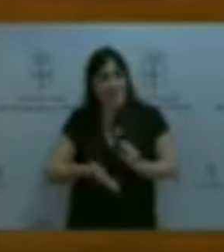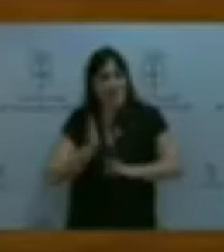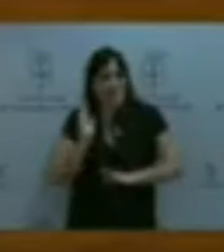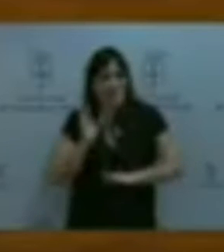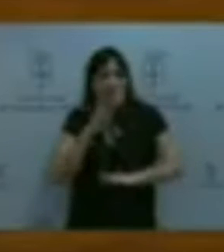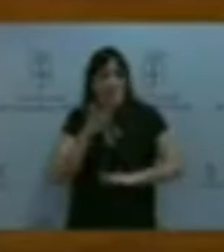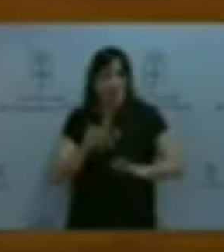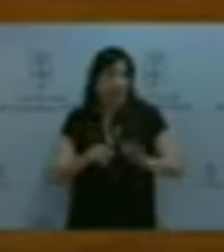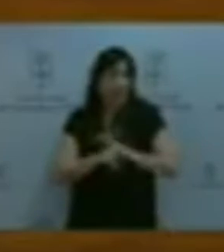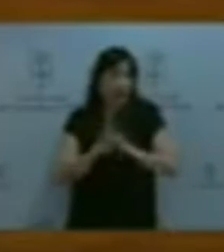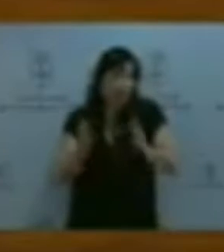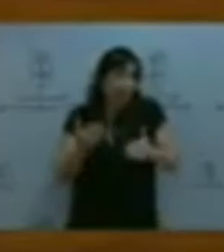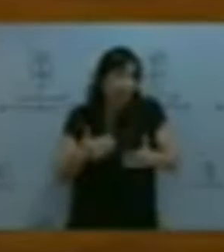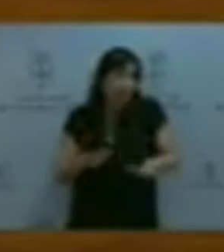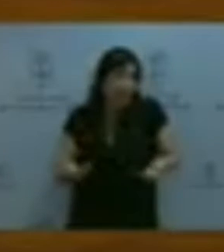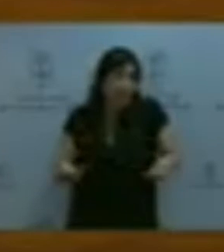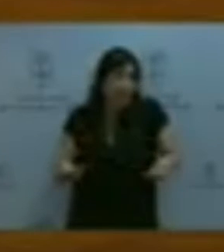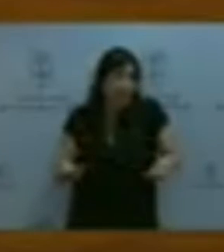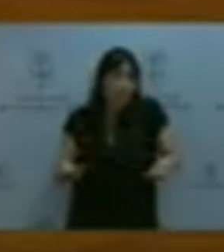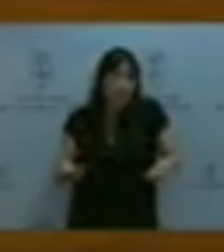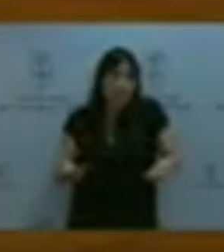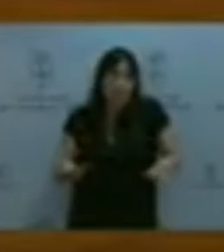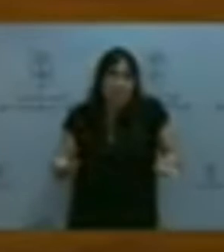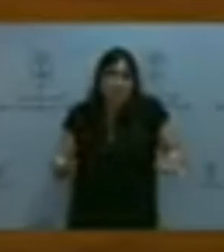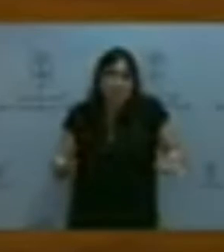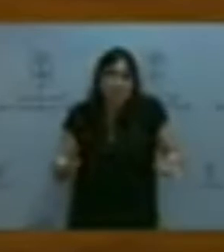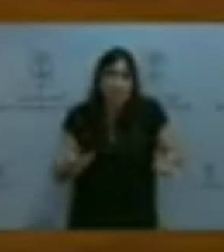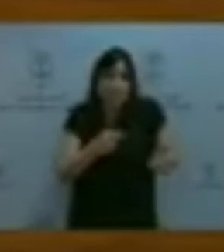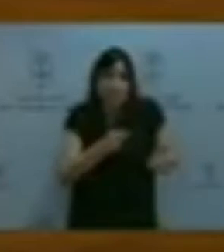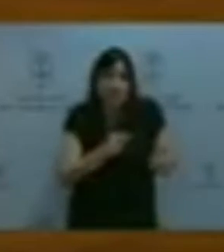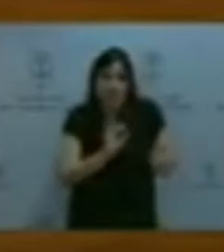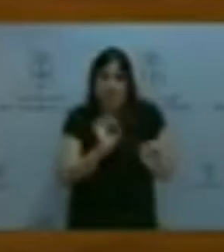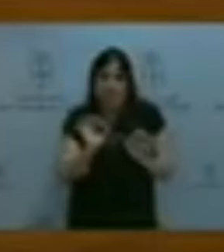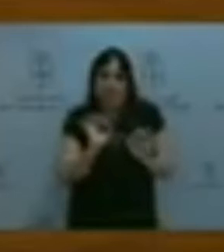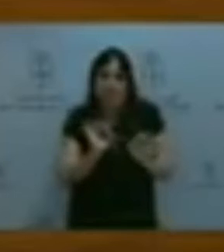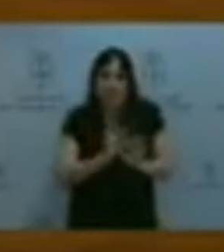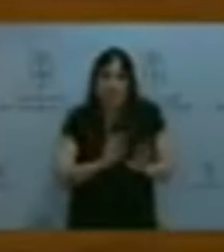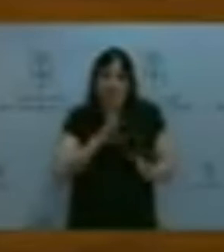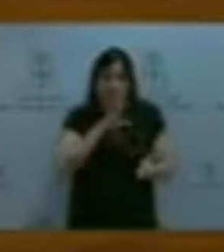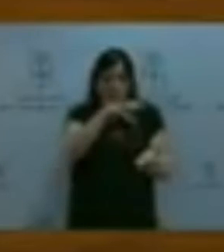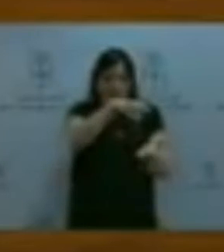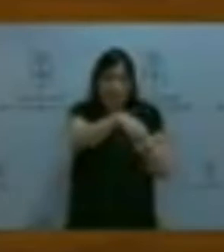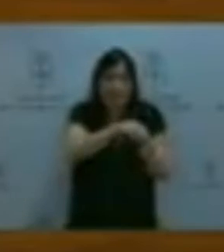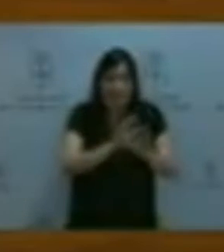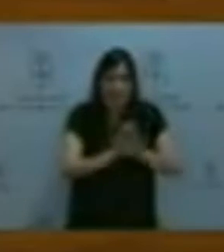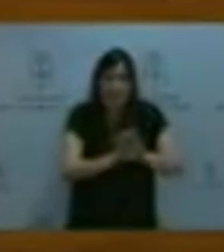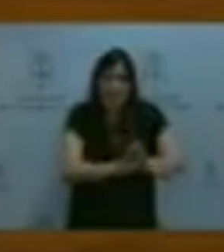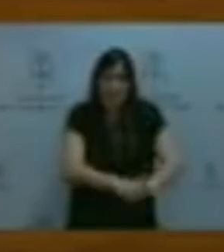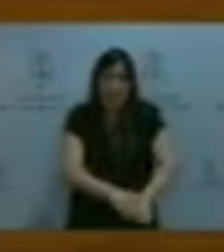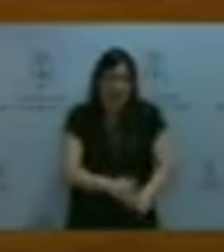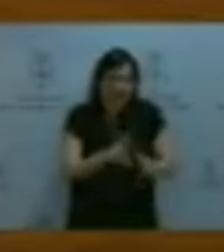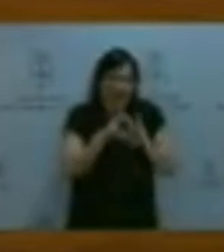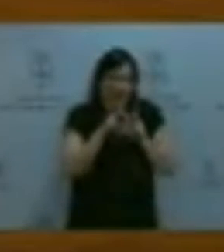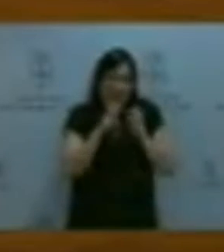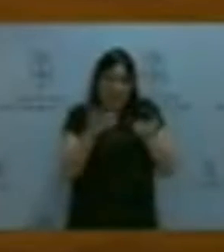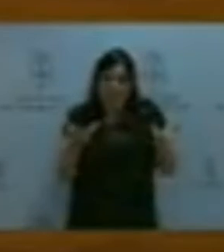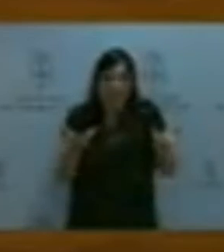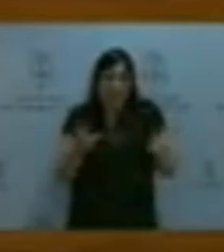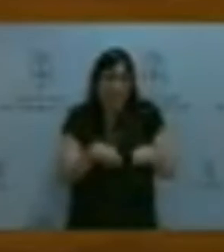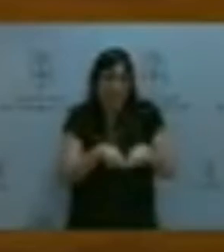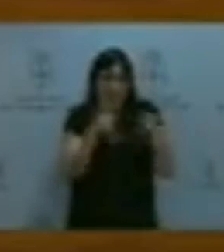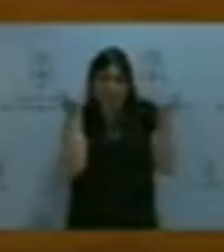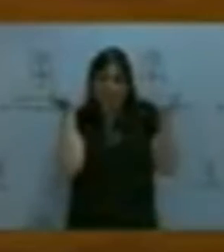ni tienen aquello preparado, porque aquello es una ruina, aquello es una catástrofe, y usted lo sabe, y se quisieron marchar. Y les tuvieron que rogar que,